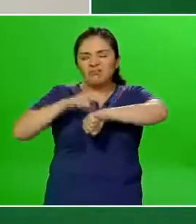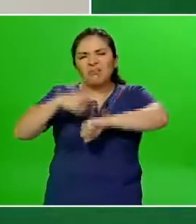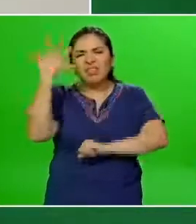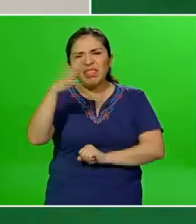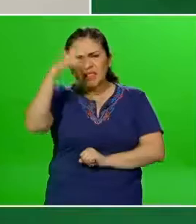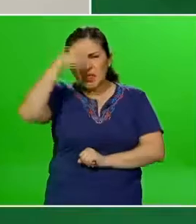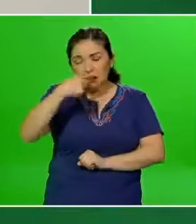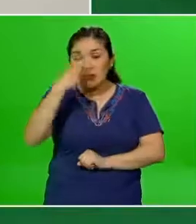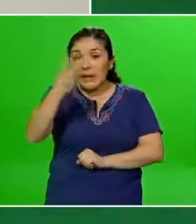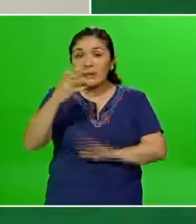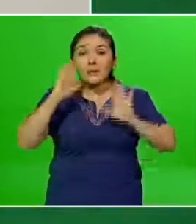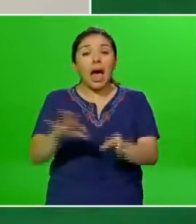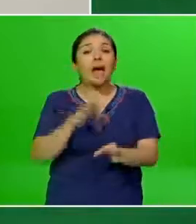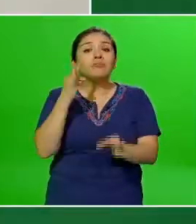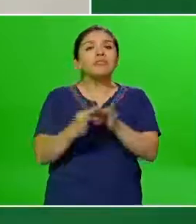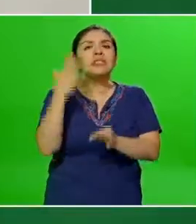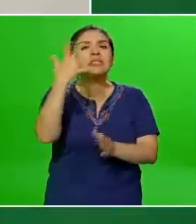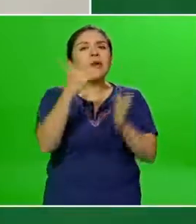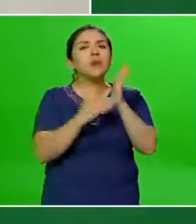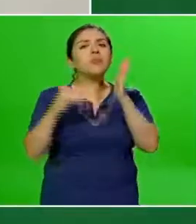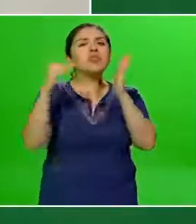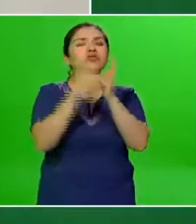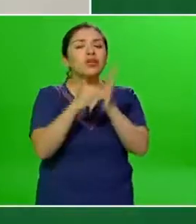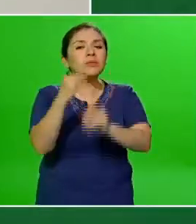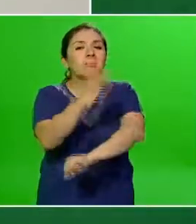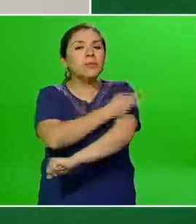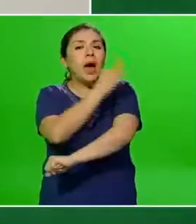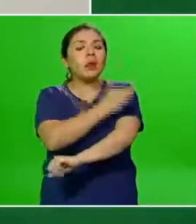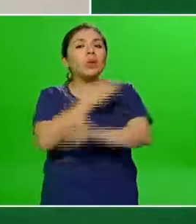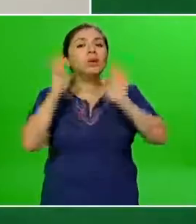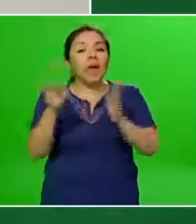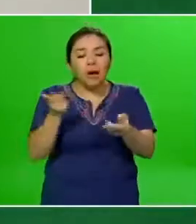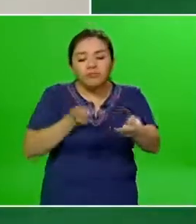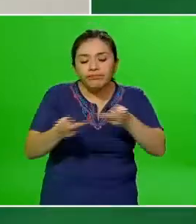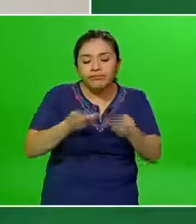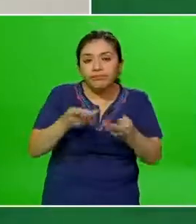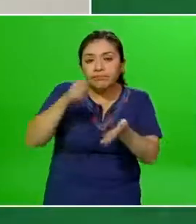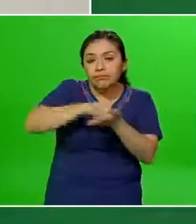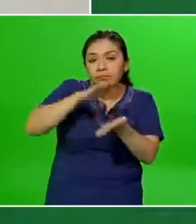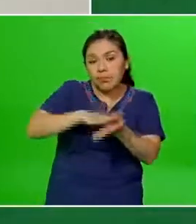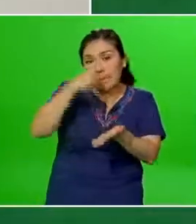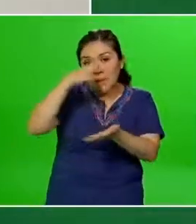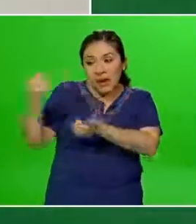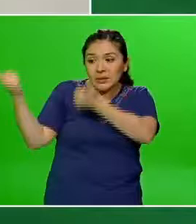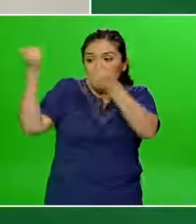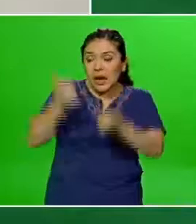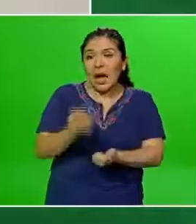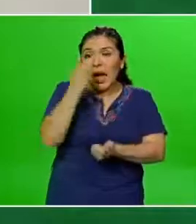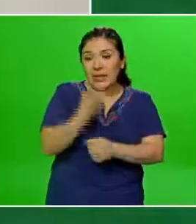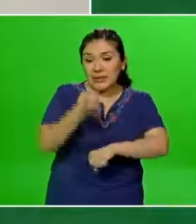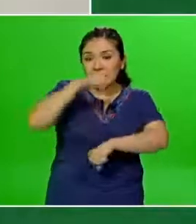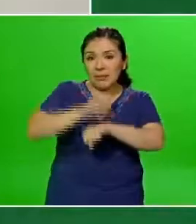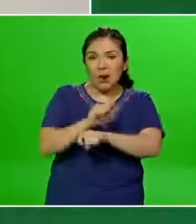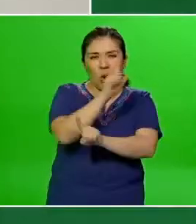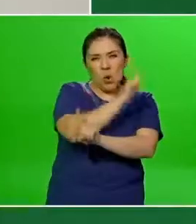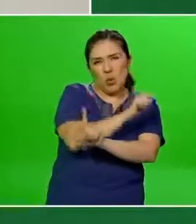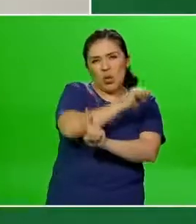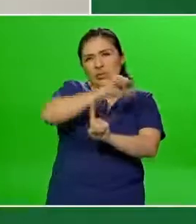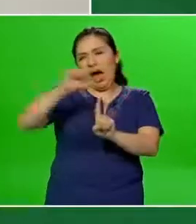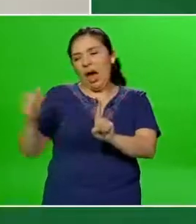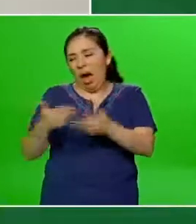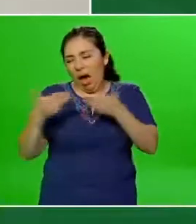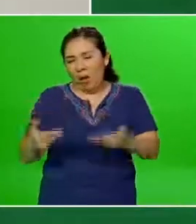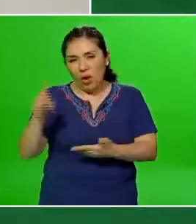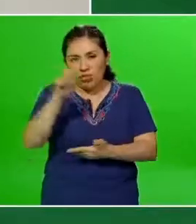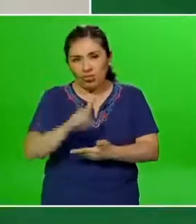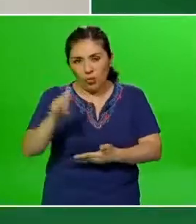estos más de 5 millones de dosis que estuvieron programadas para arribar en la semana del lunes a domingo, que precisamente